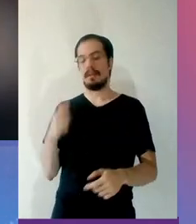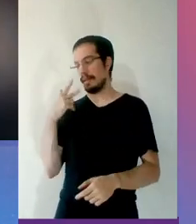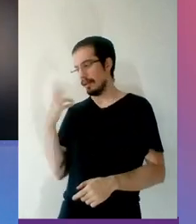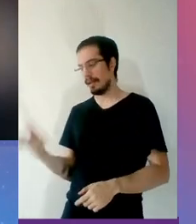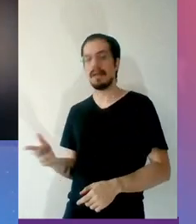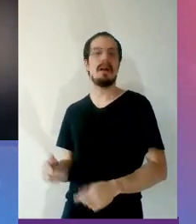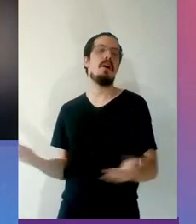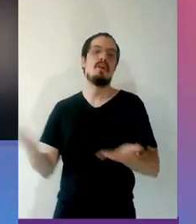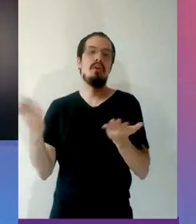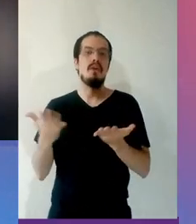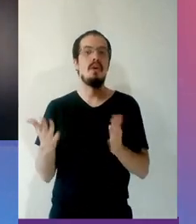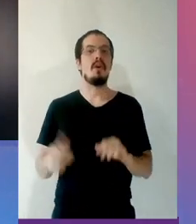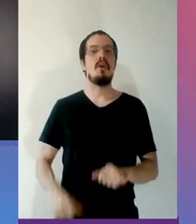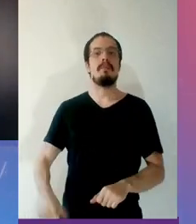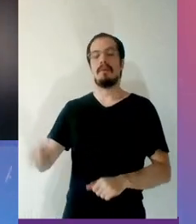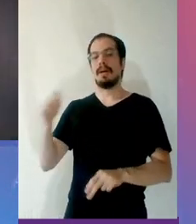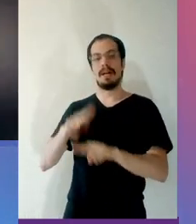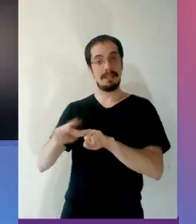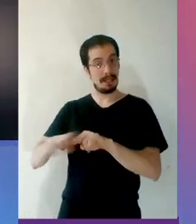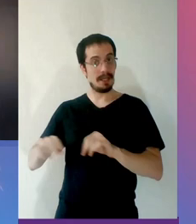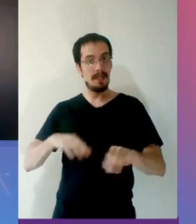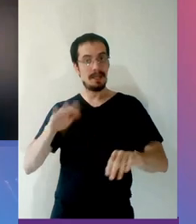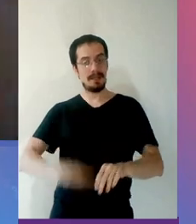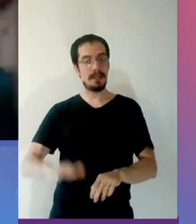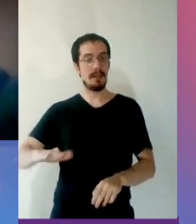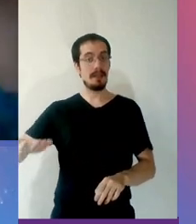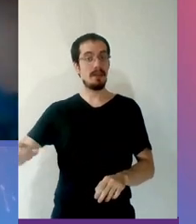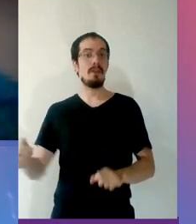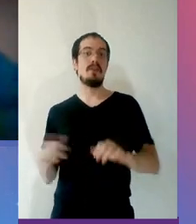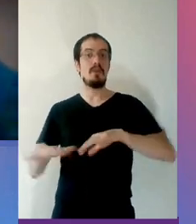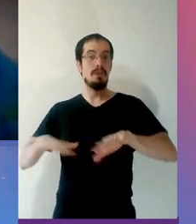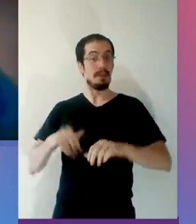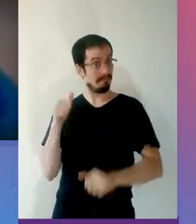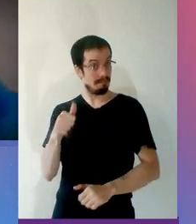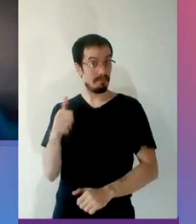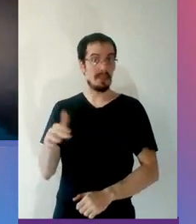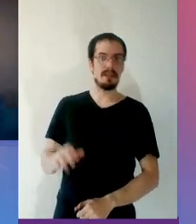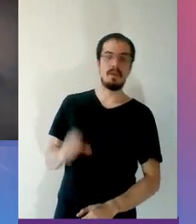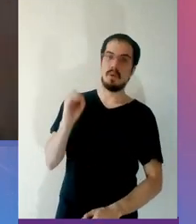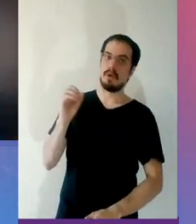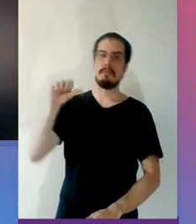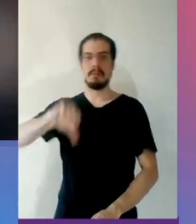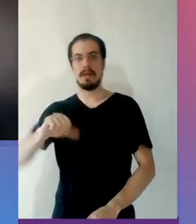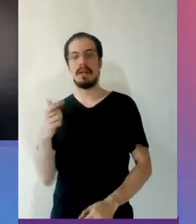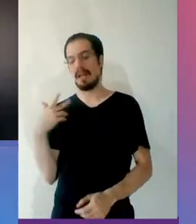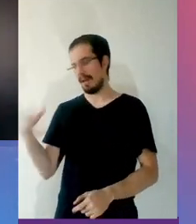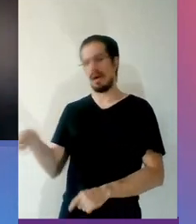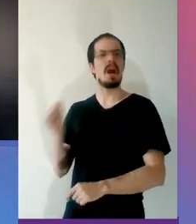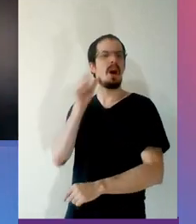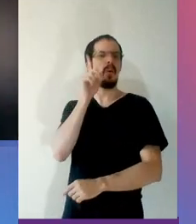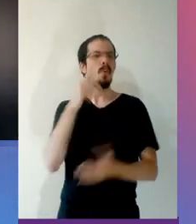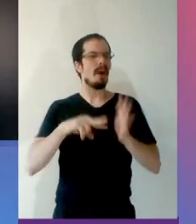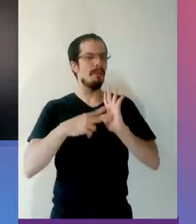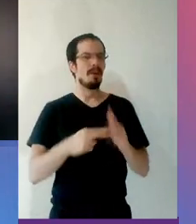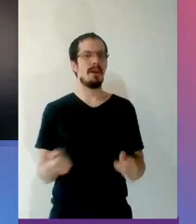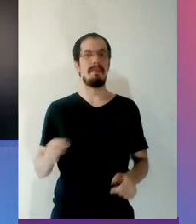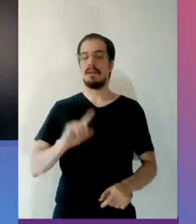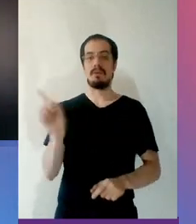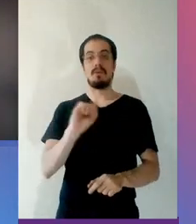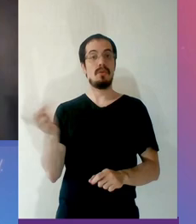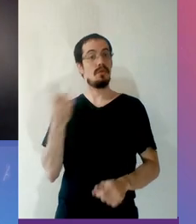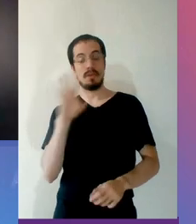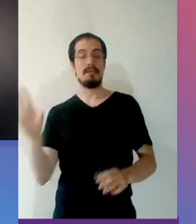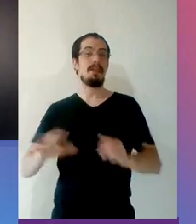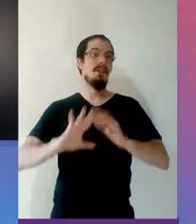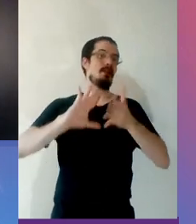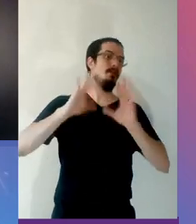cosas, de manera de poder intervenir también y actuar sobre lo que está fallando, y no necesariamente sobre todo. Ahora, por supuesto que